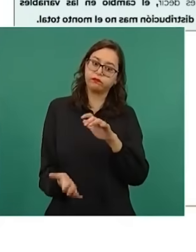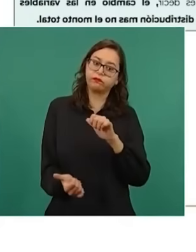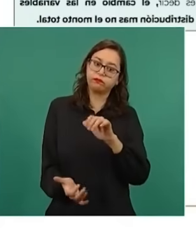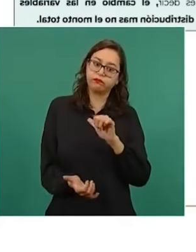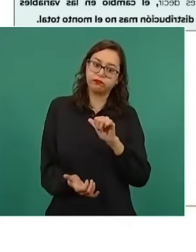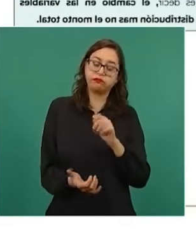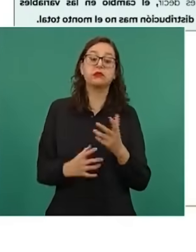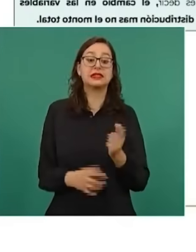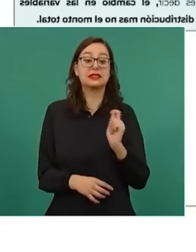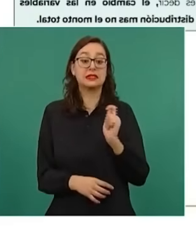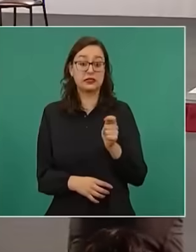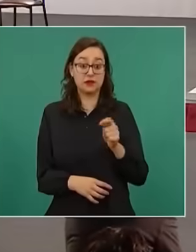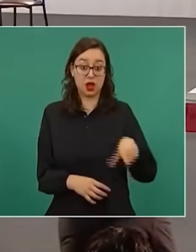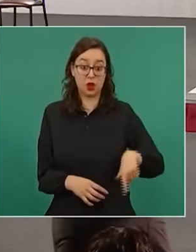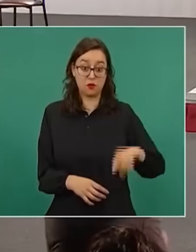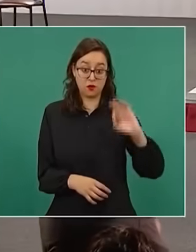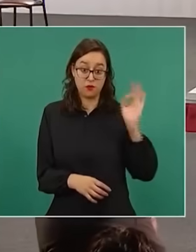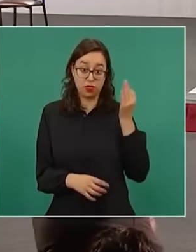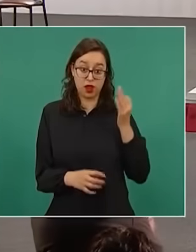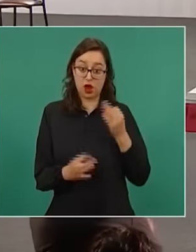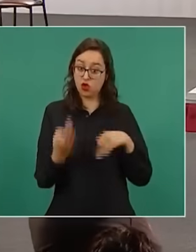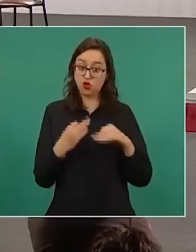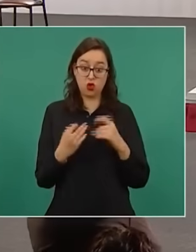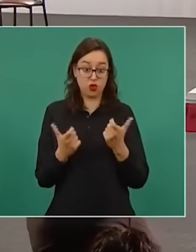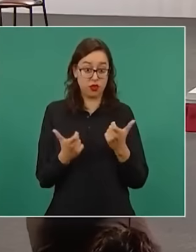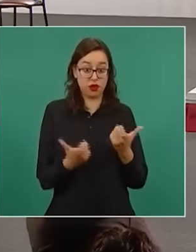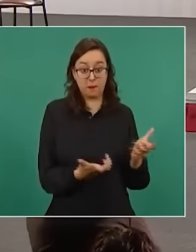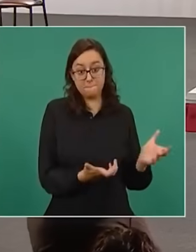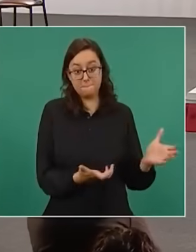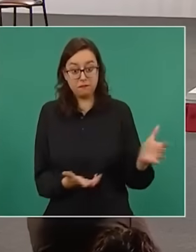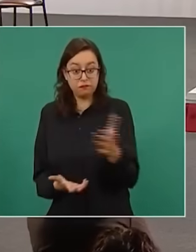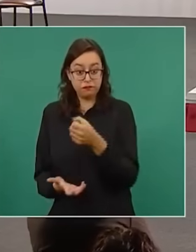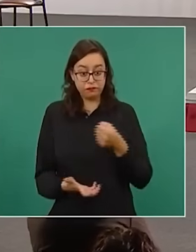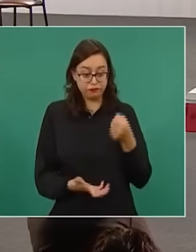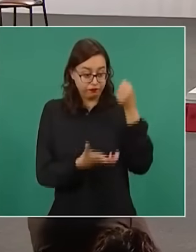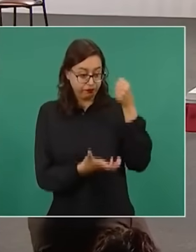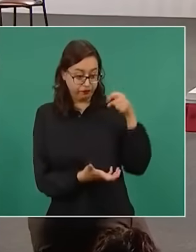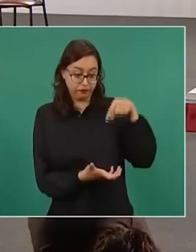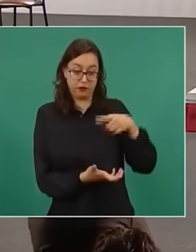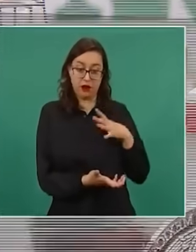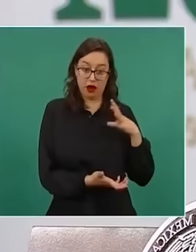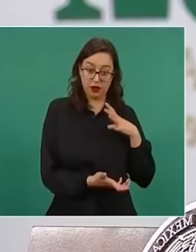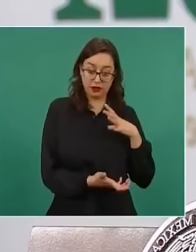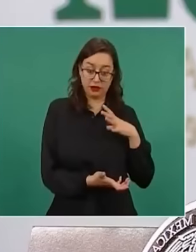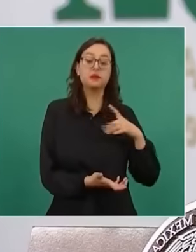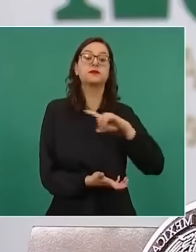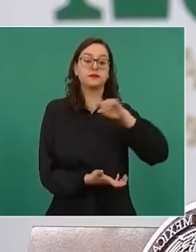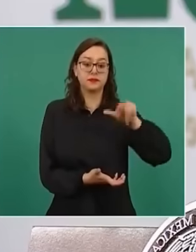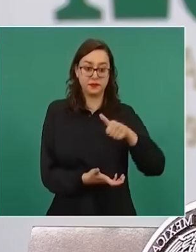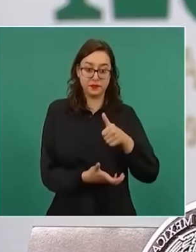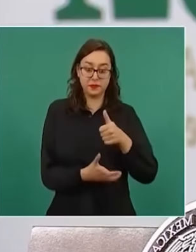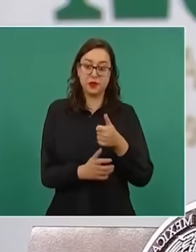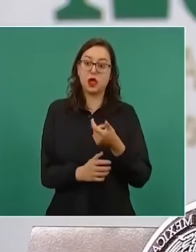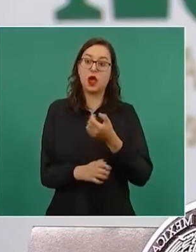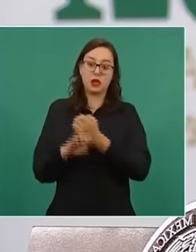viene únicamente no es de a es que Rusia invadió Ucrania no la inflación viene de la impresión de dinero así